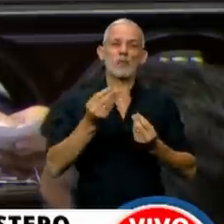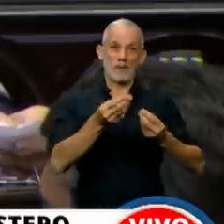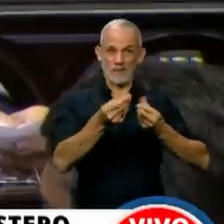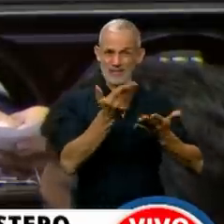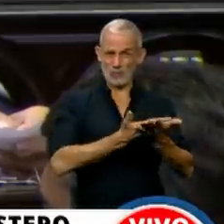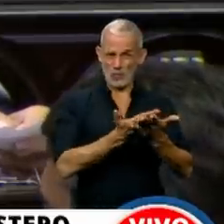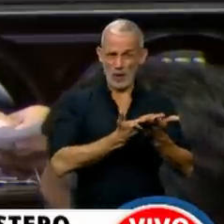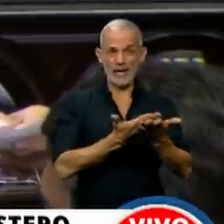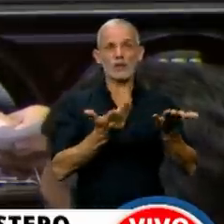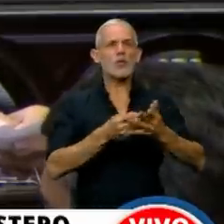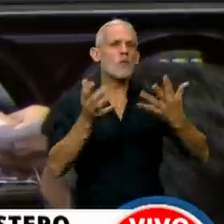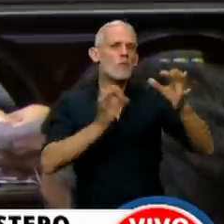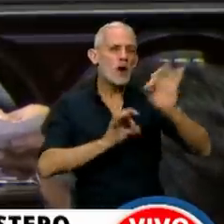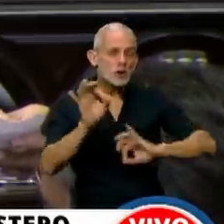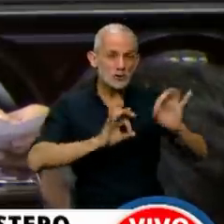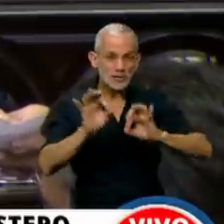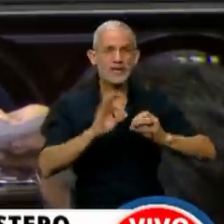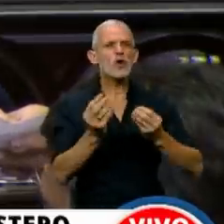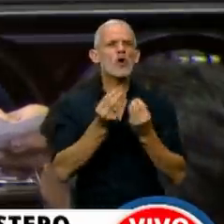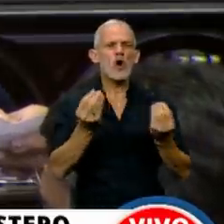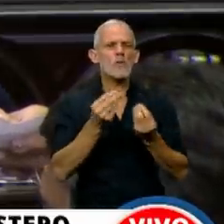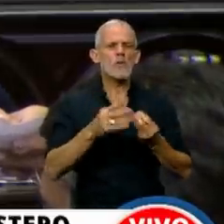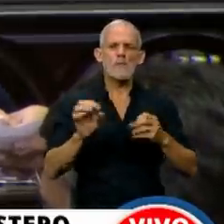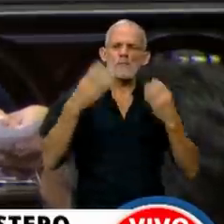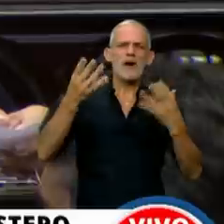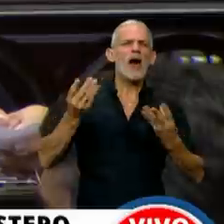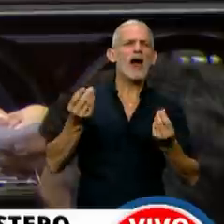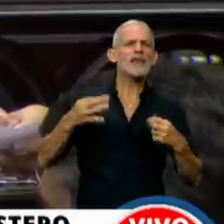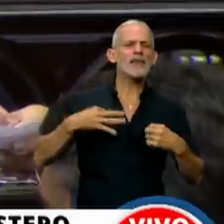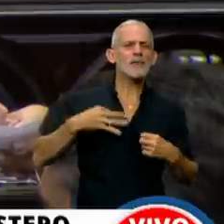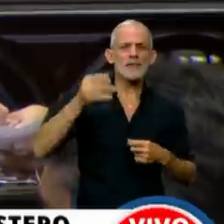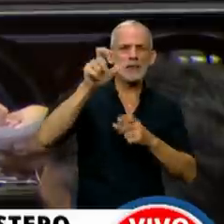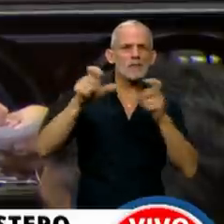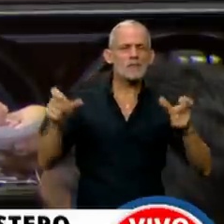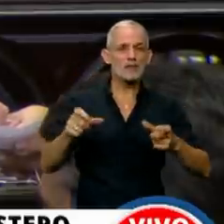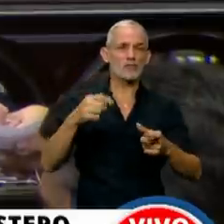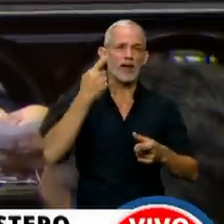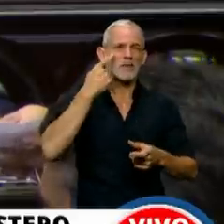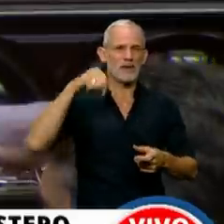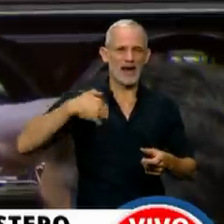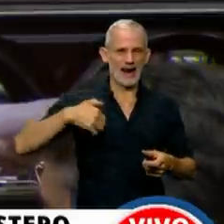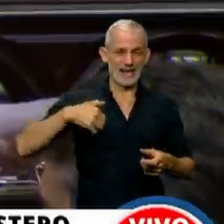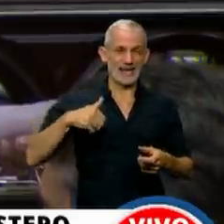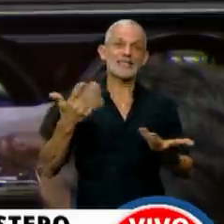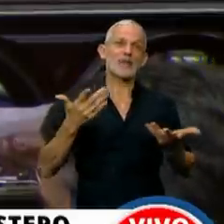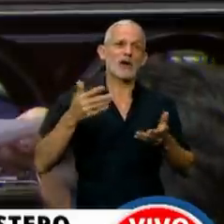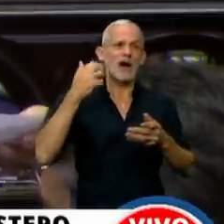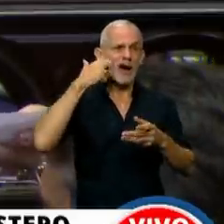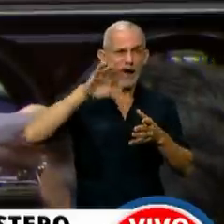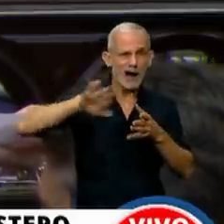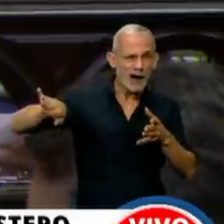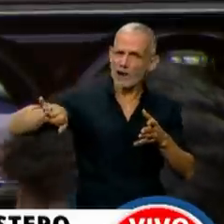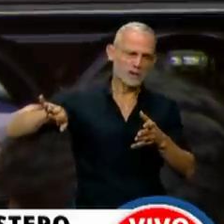hablando de un proyecto de cómo vamos a mejorar la calidad de vida de los habitantes de la argentina no podemos